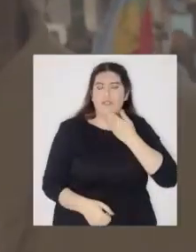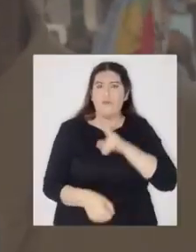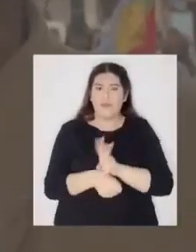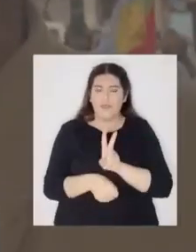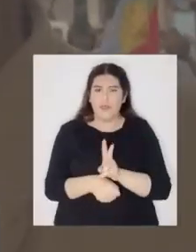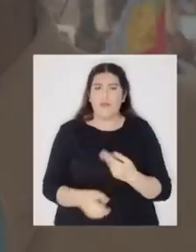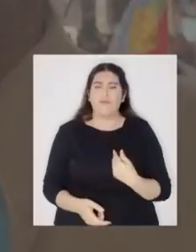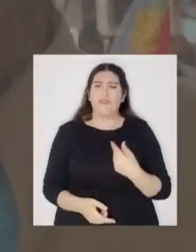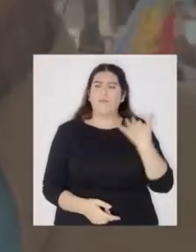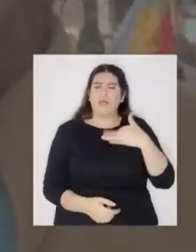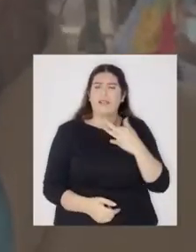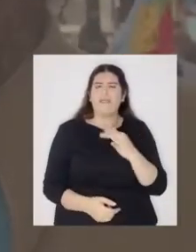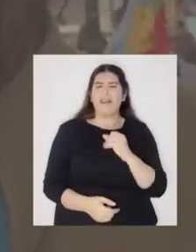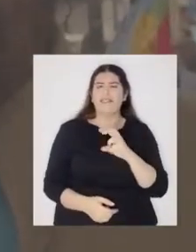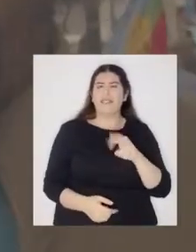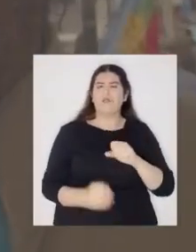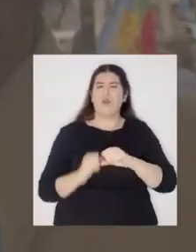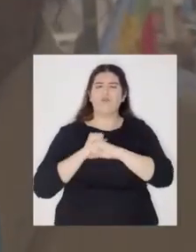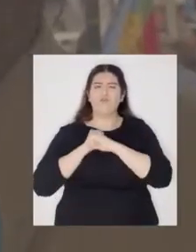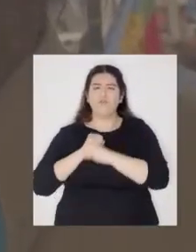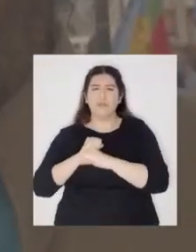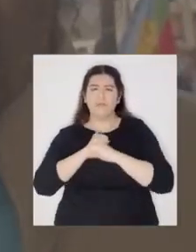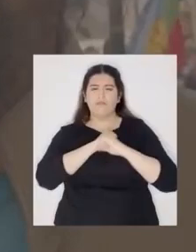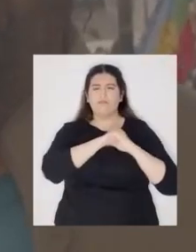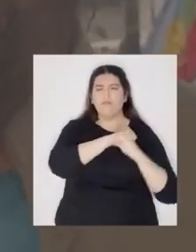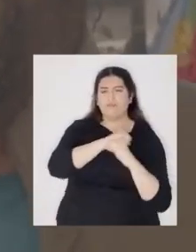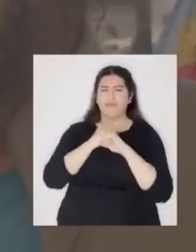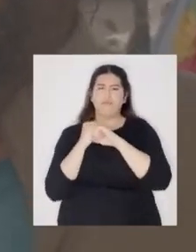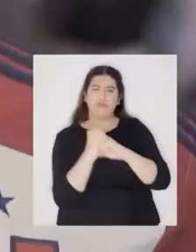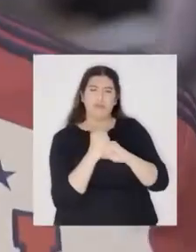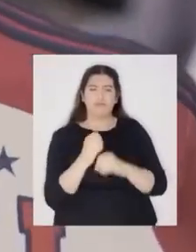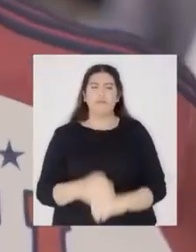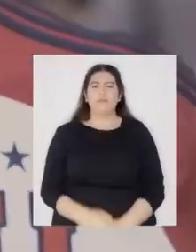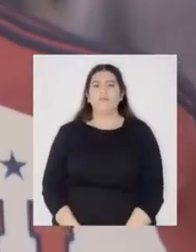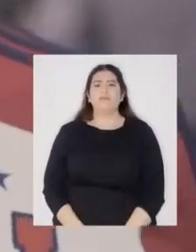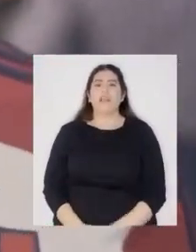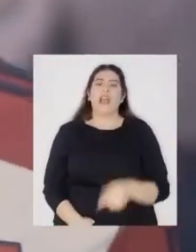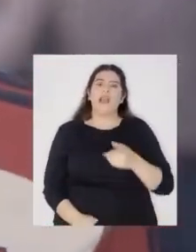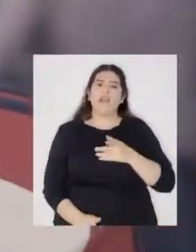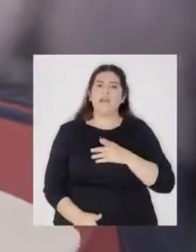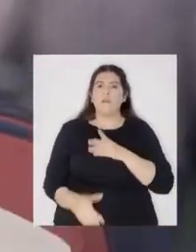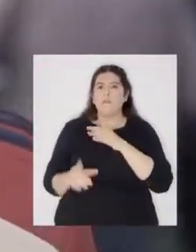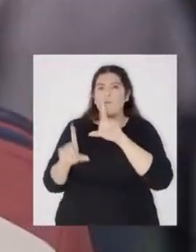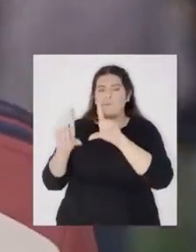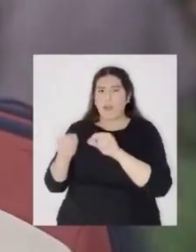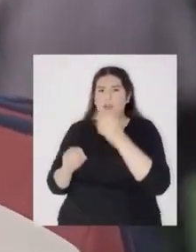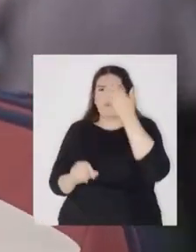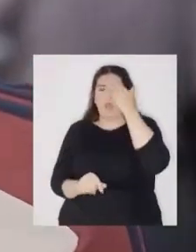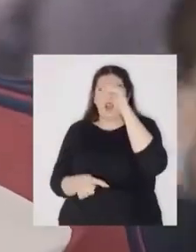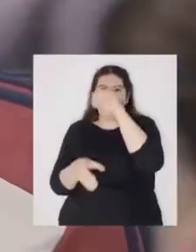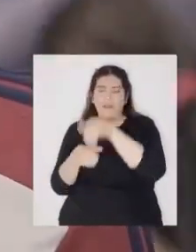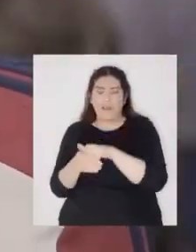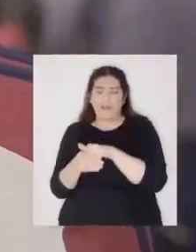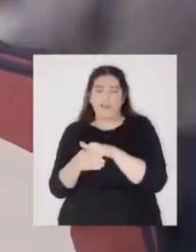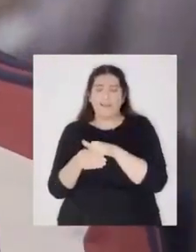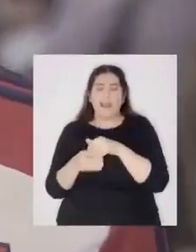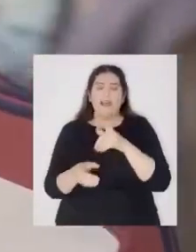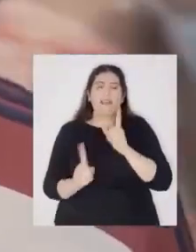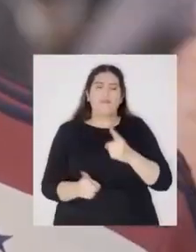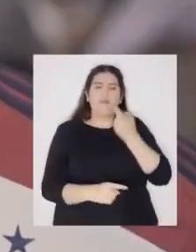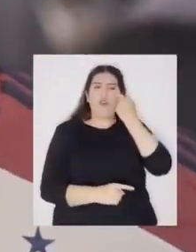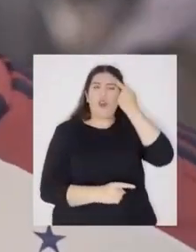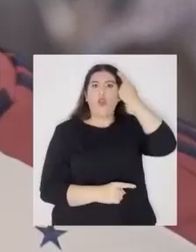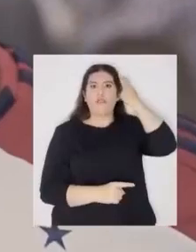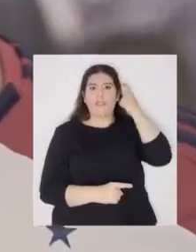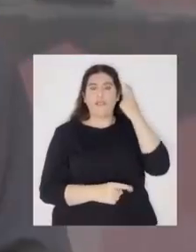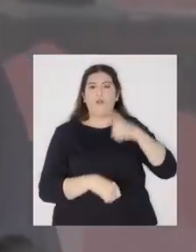Es imprescindible que al fascismo lo combatamos desde todas las trincheras. Hay que seguir votando por el mal menor, hay que tomar